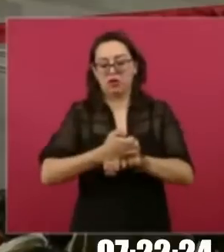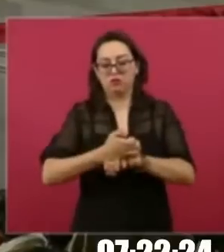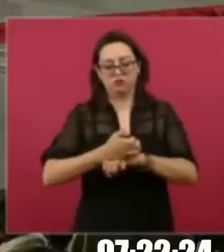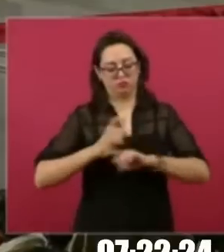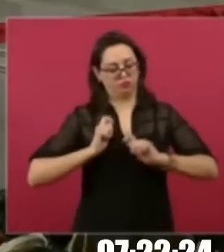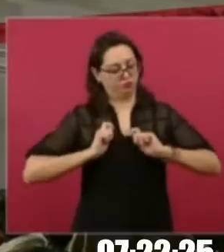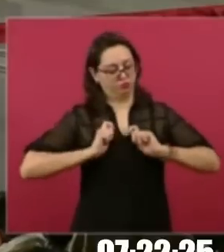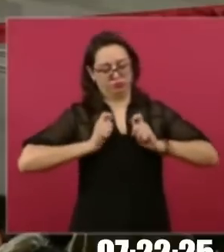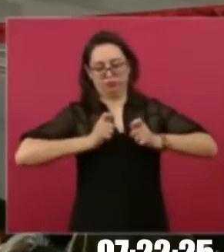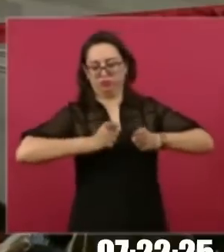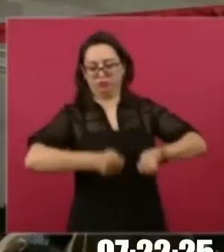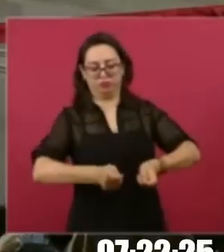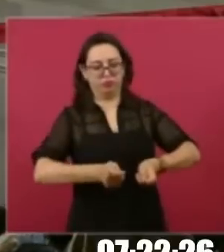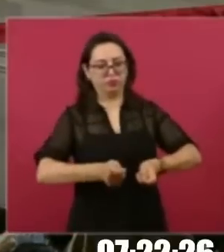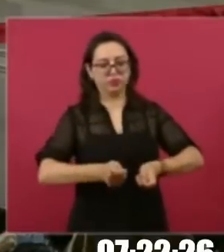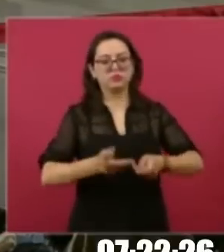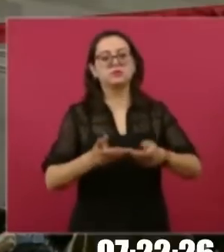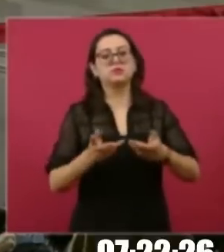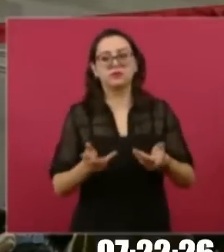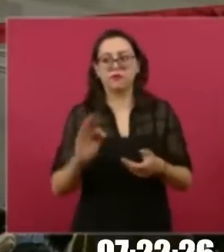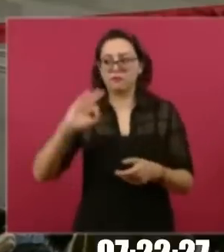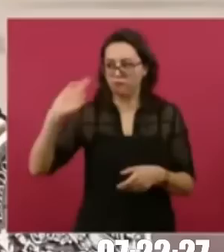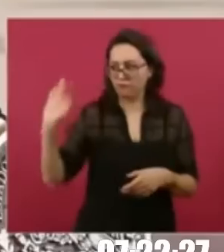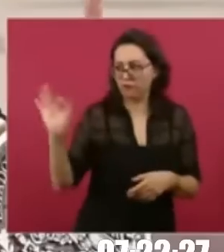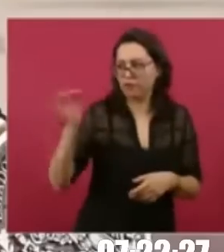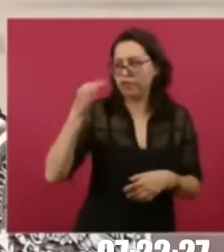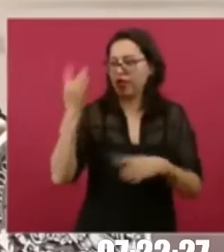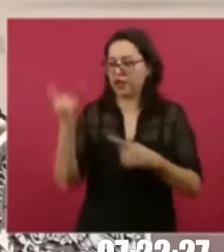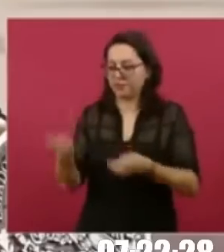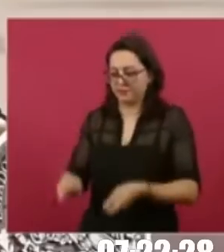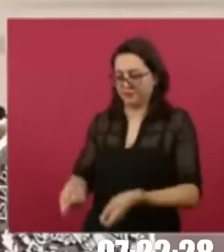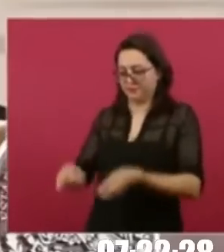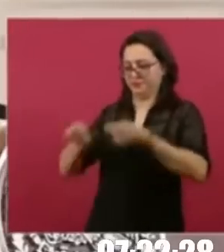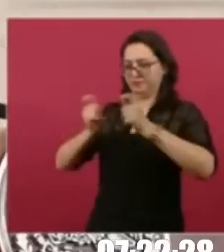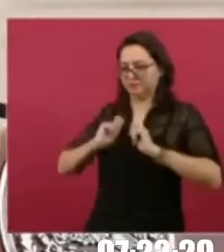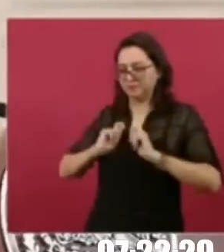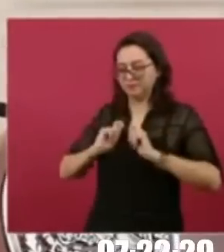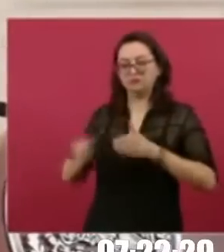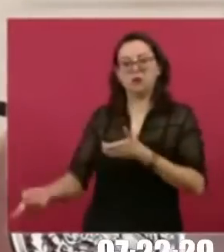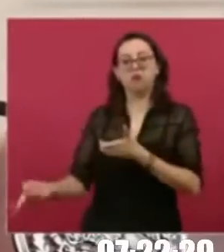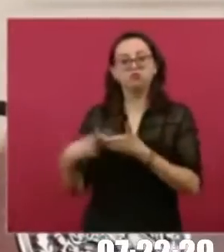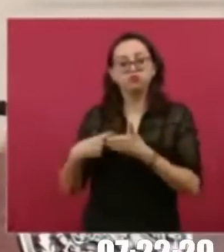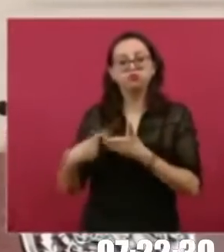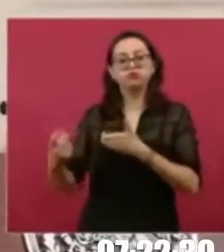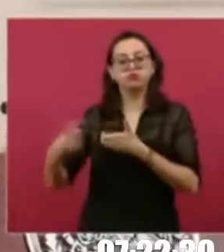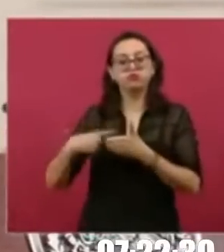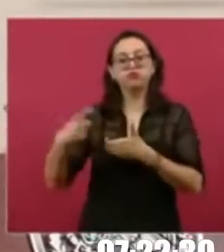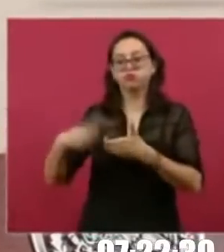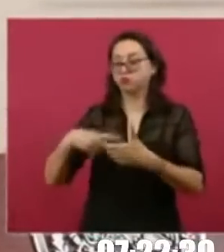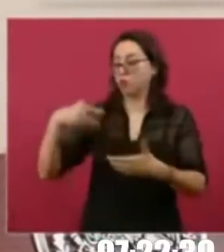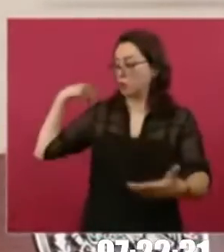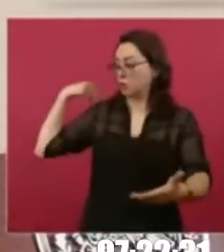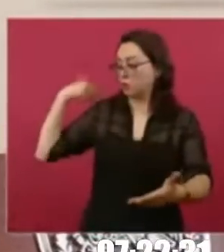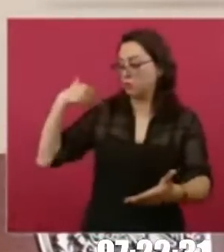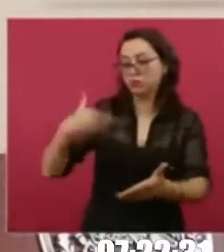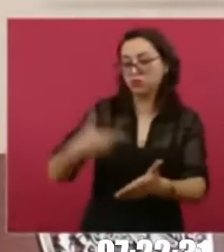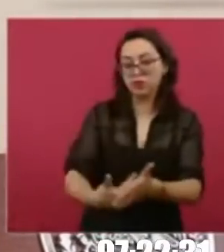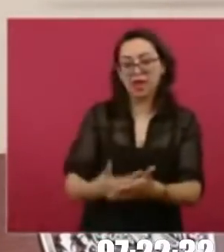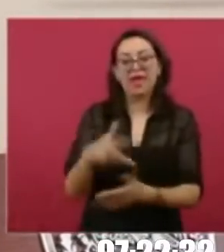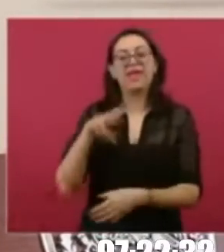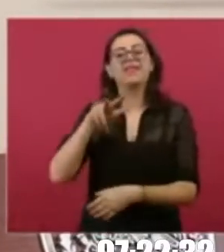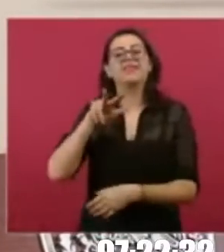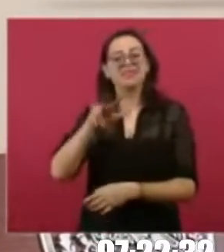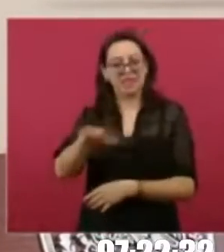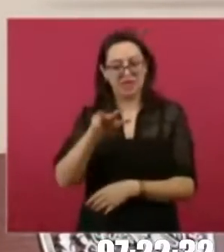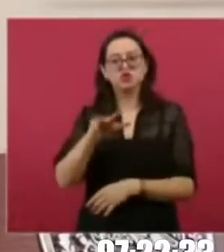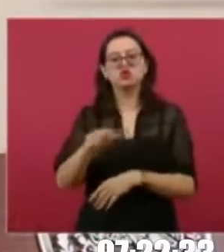de hoy ya son dieciocho los estados que han firmado y que han iniciado el proceso desde el levantamiento